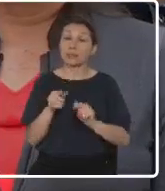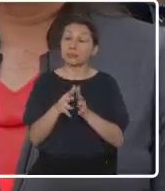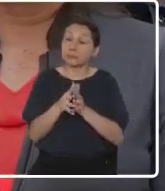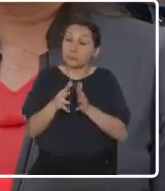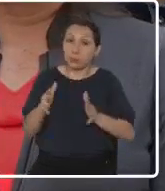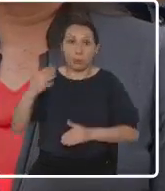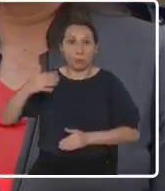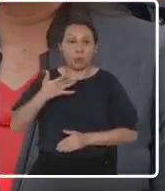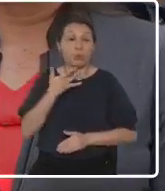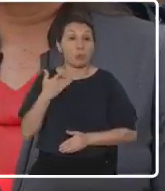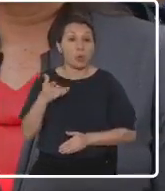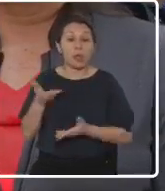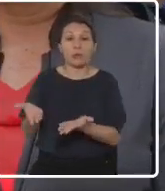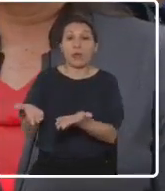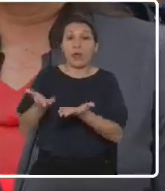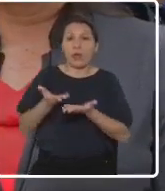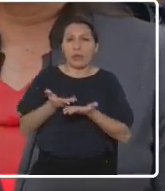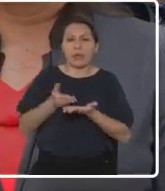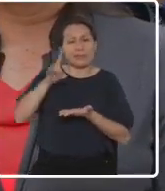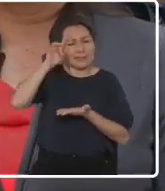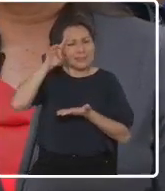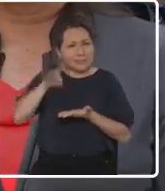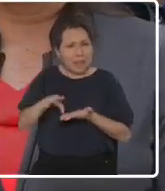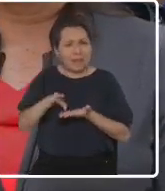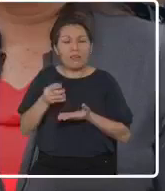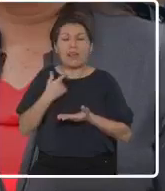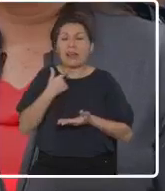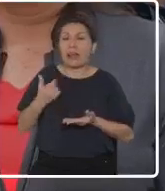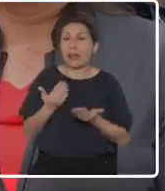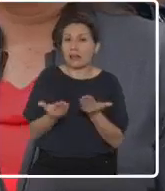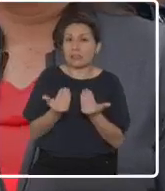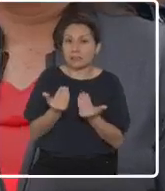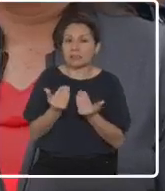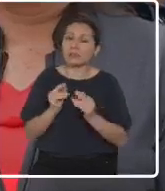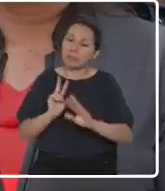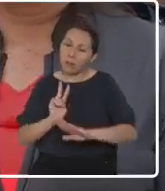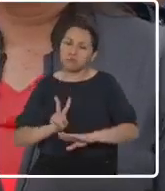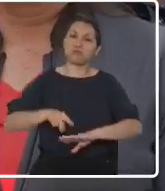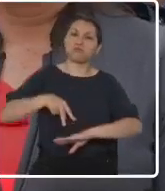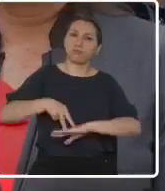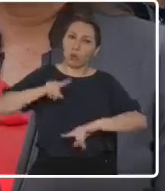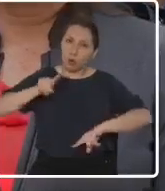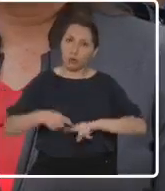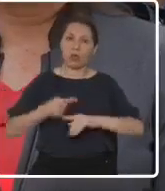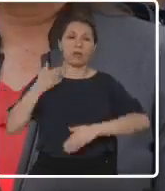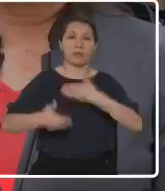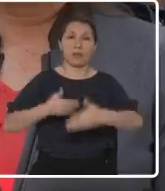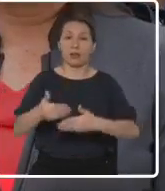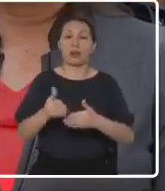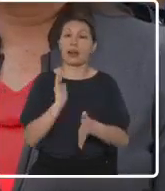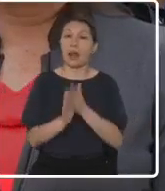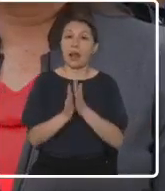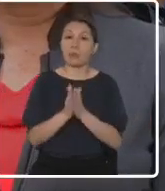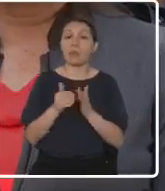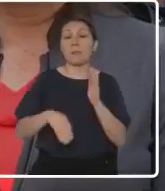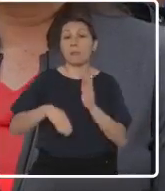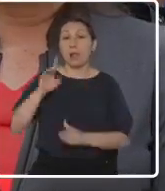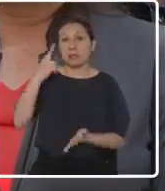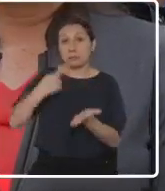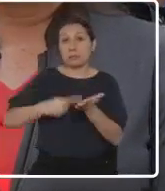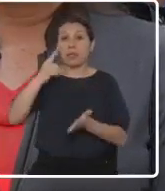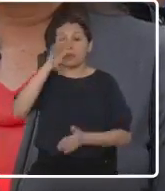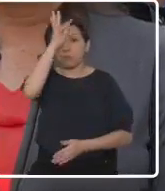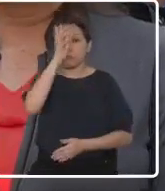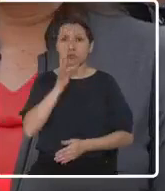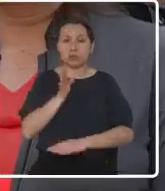tremendamente importante porque es lo que nos va a permitir tener el catastro de qué es lo que se necesita para ponernos de pie. Para acelerar en este proceso, ya hay más de 1.000